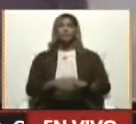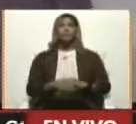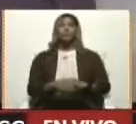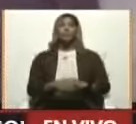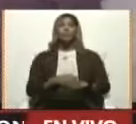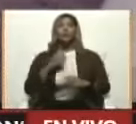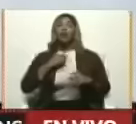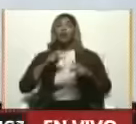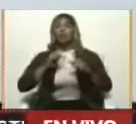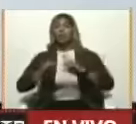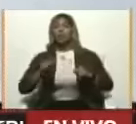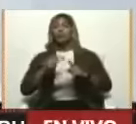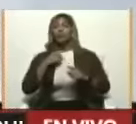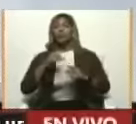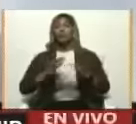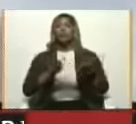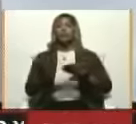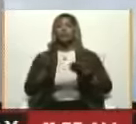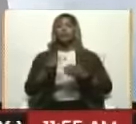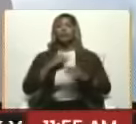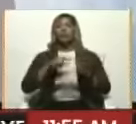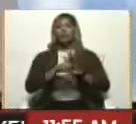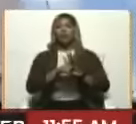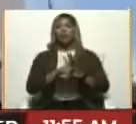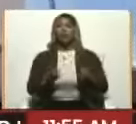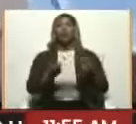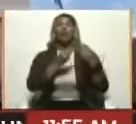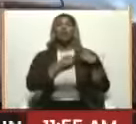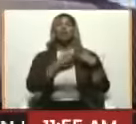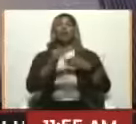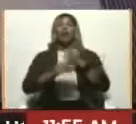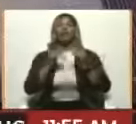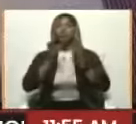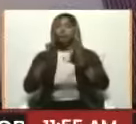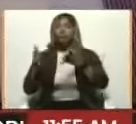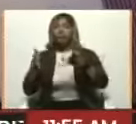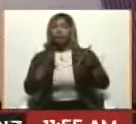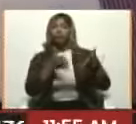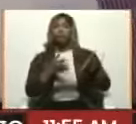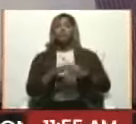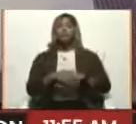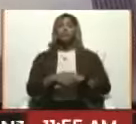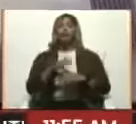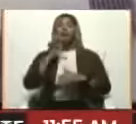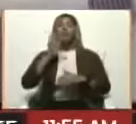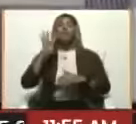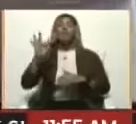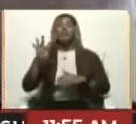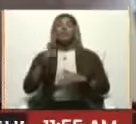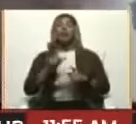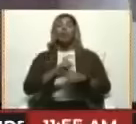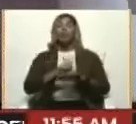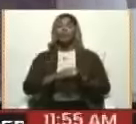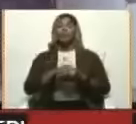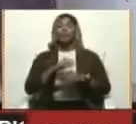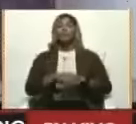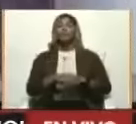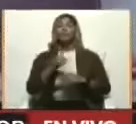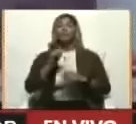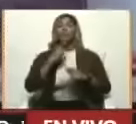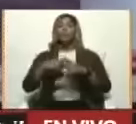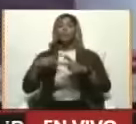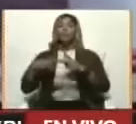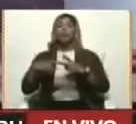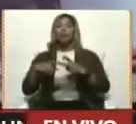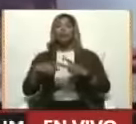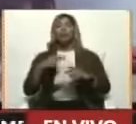La Dirección General de Servicio Jurídico es la responsable de asesorar jurídicamente al Fiscal General de la República en las